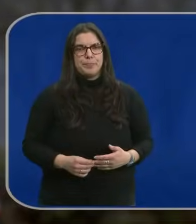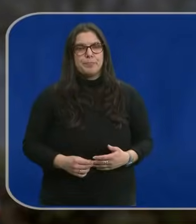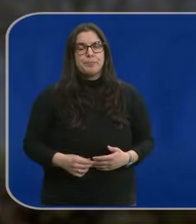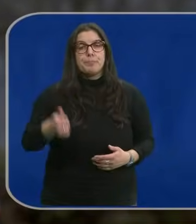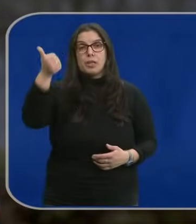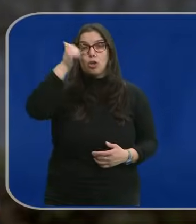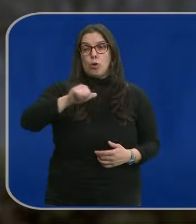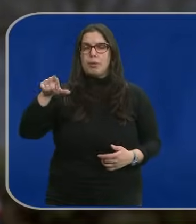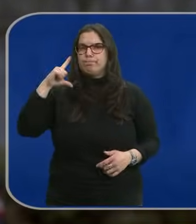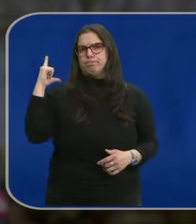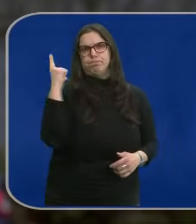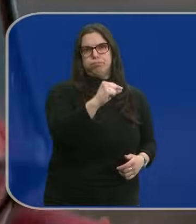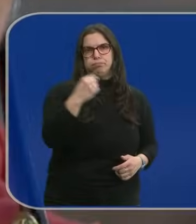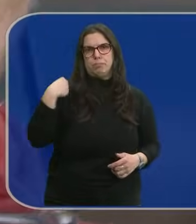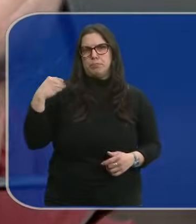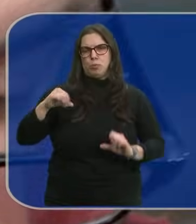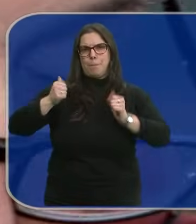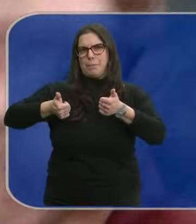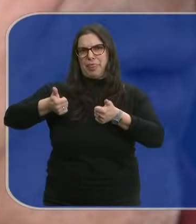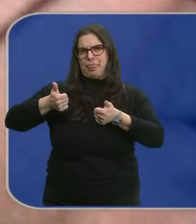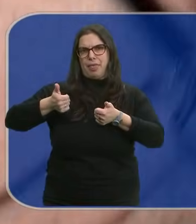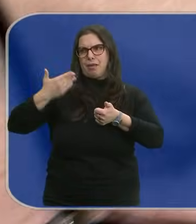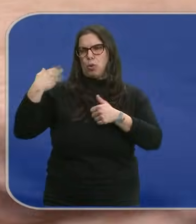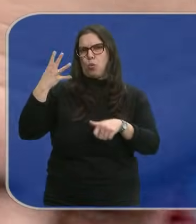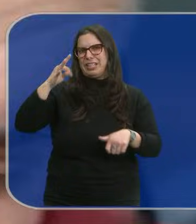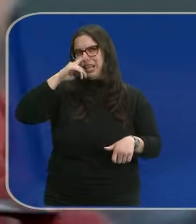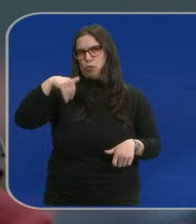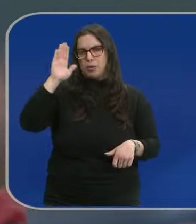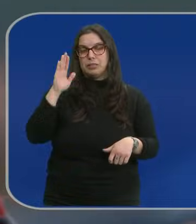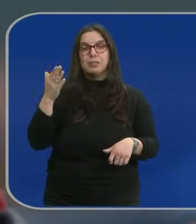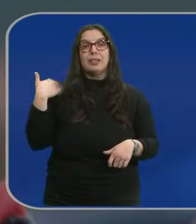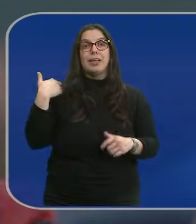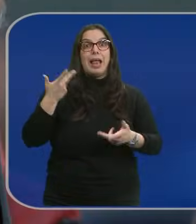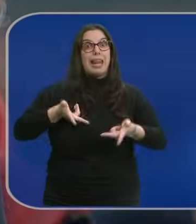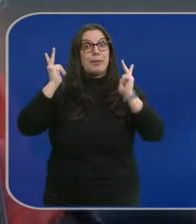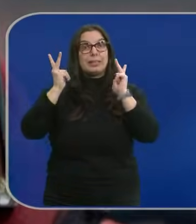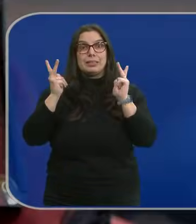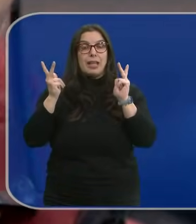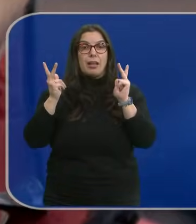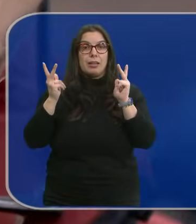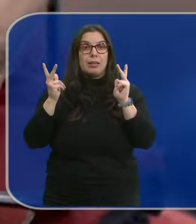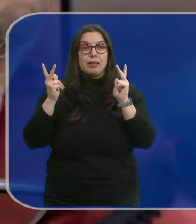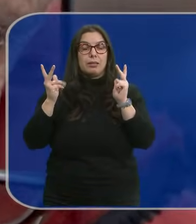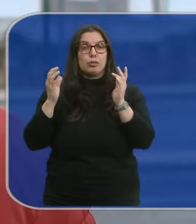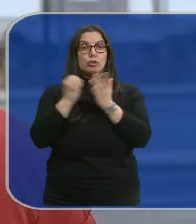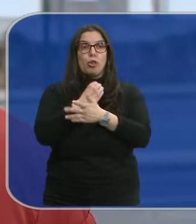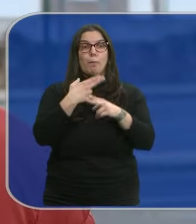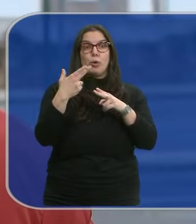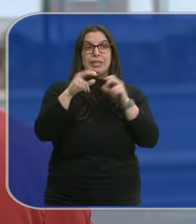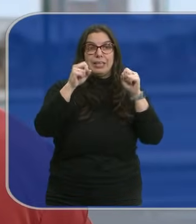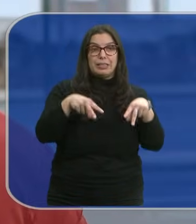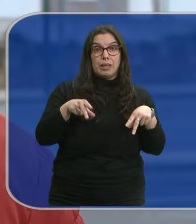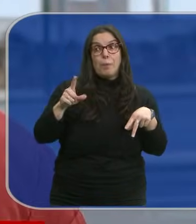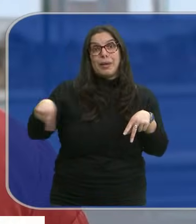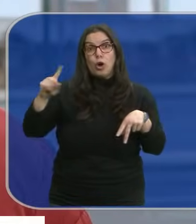Said se marchó de Irán con la llegada de los ayatolás hace más de 40 años. Entonces había libertad, todo menos libertad política. Pero con